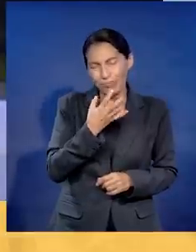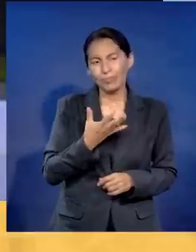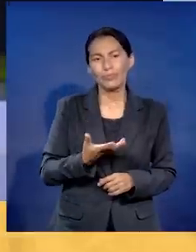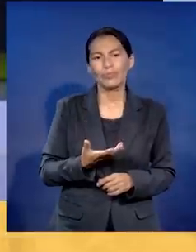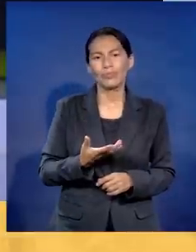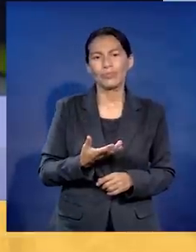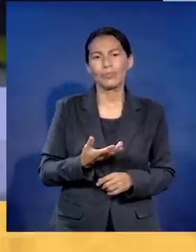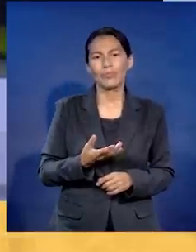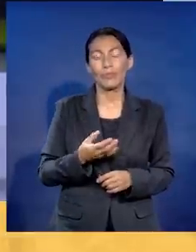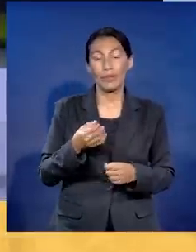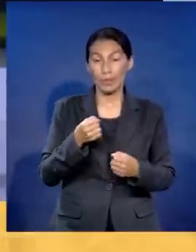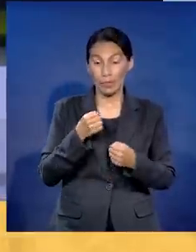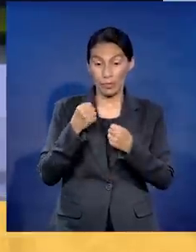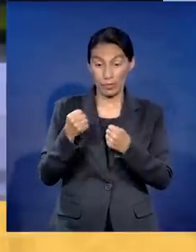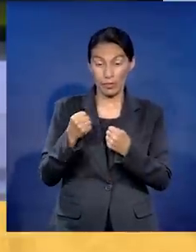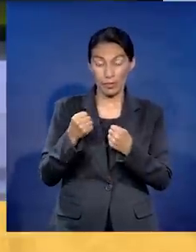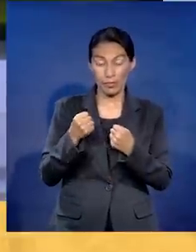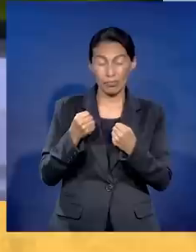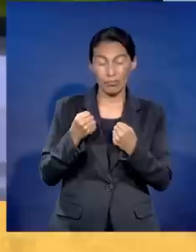mata por dentro.